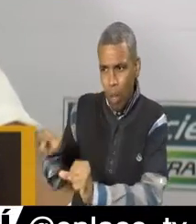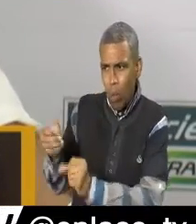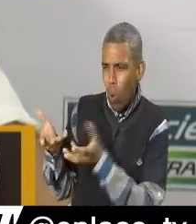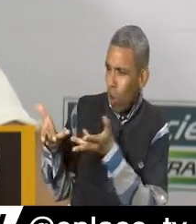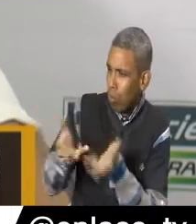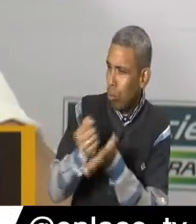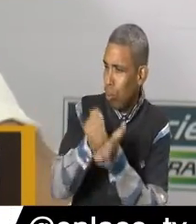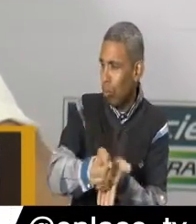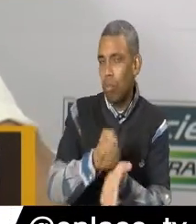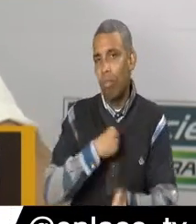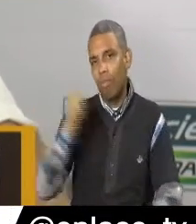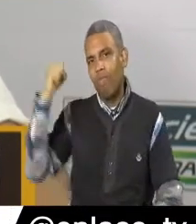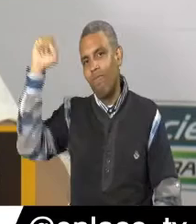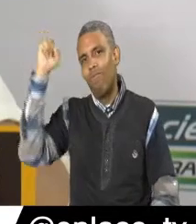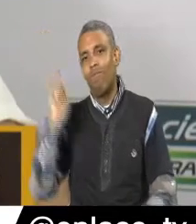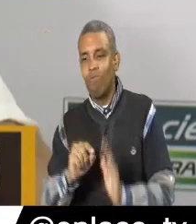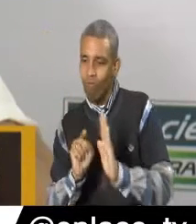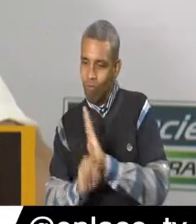para ganar el compromiso.